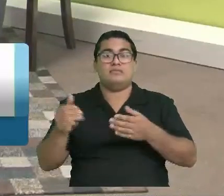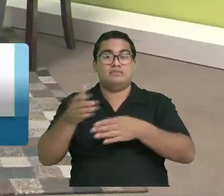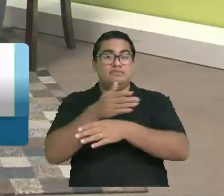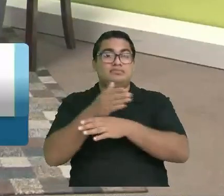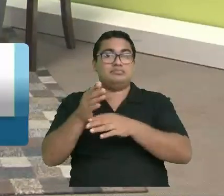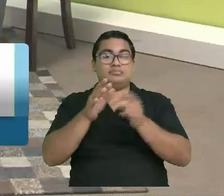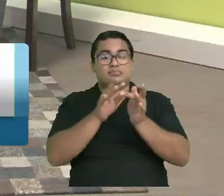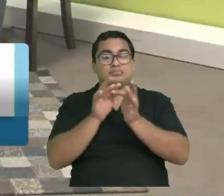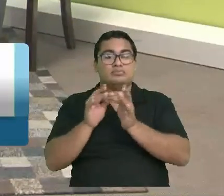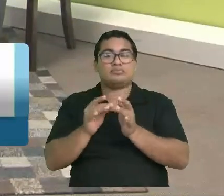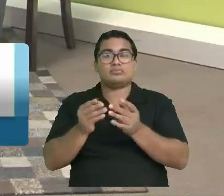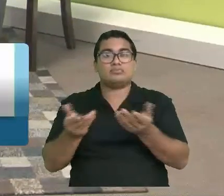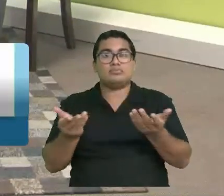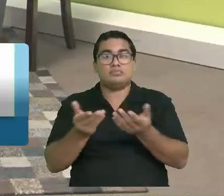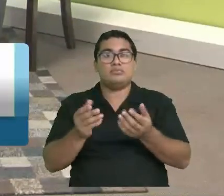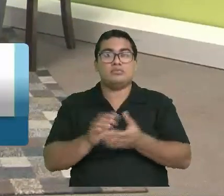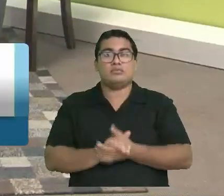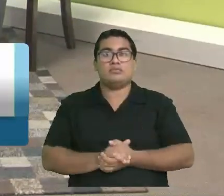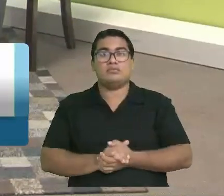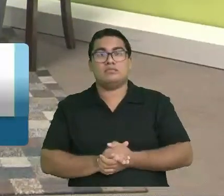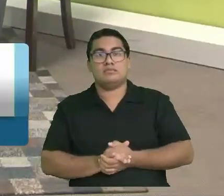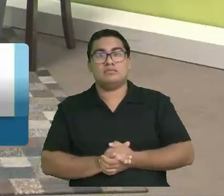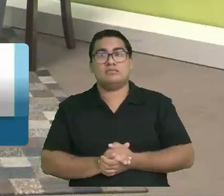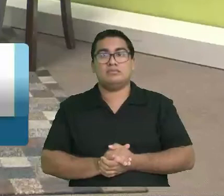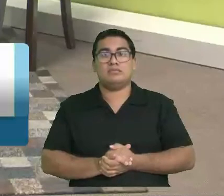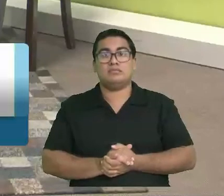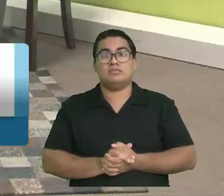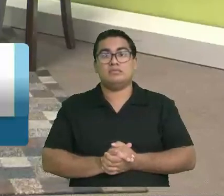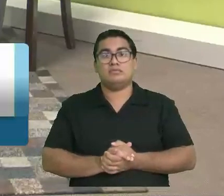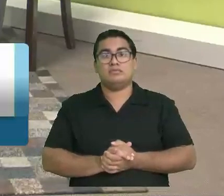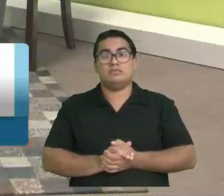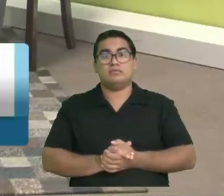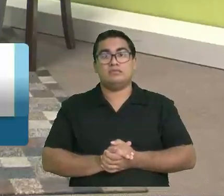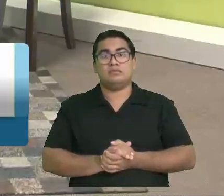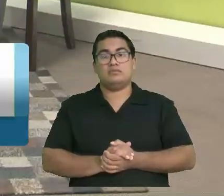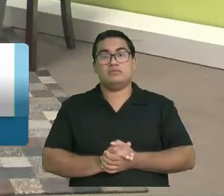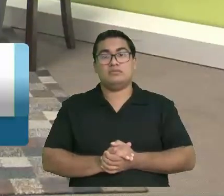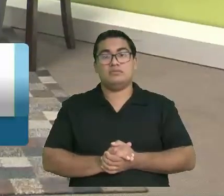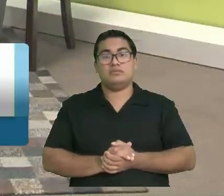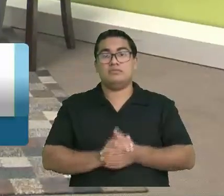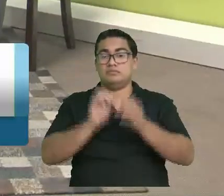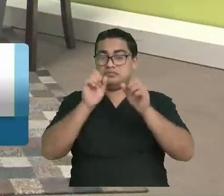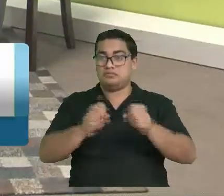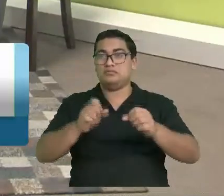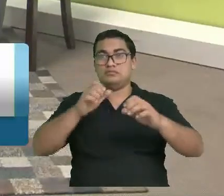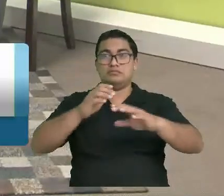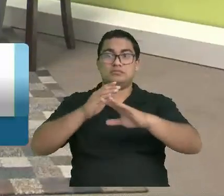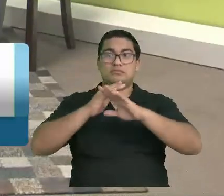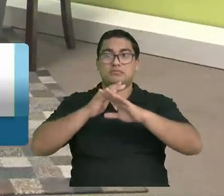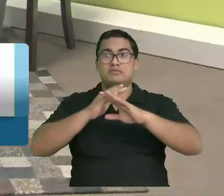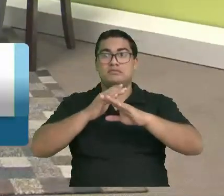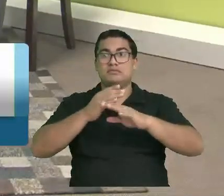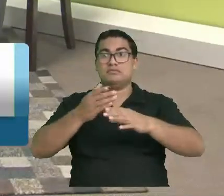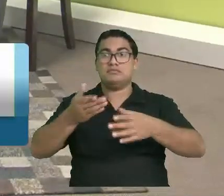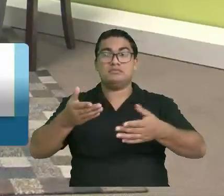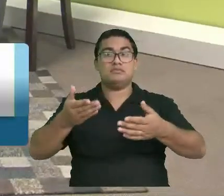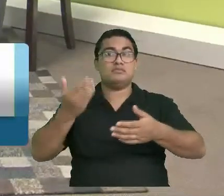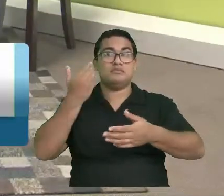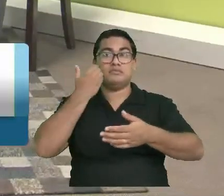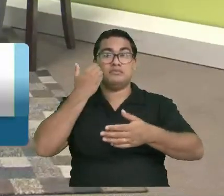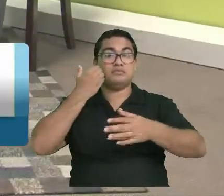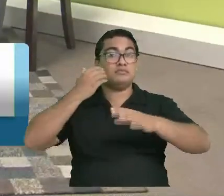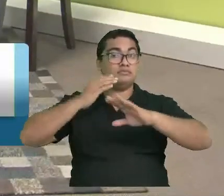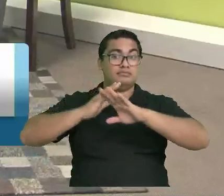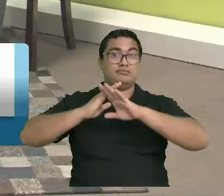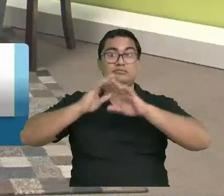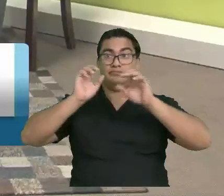especialidades odontológicas, ¿verdad? También. Eso es un trabajo de equipo. ¿Se puede evitar, doctor, esta enfermedad, este